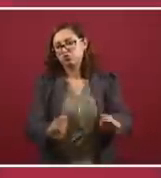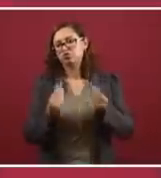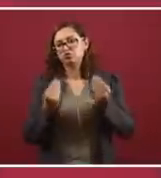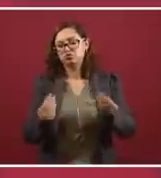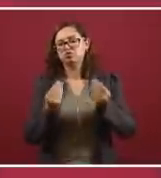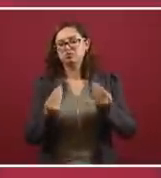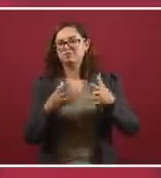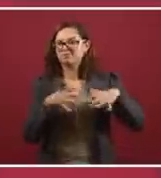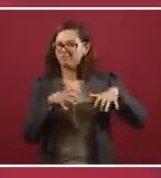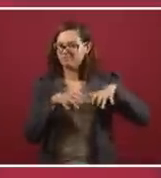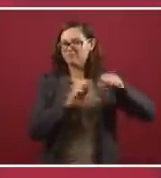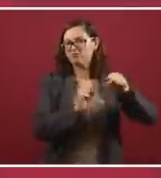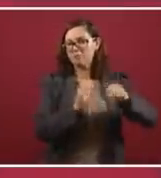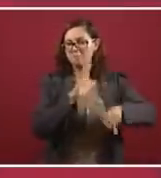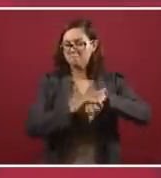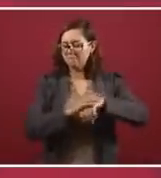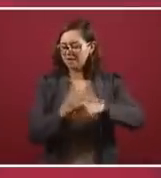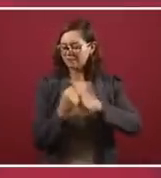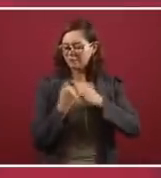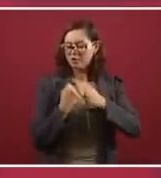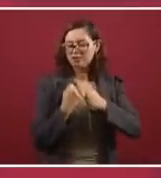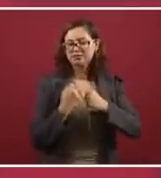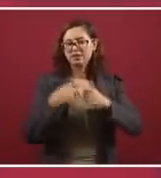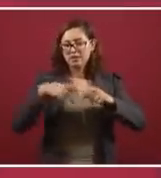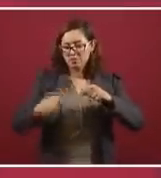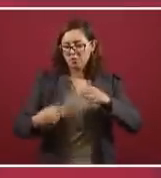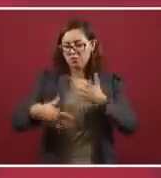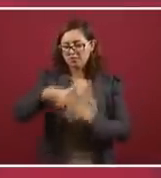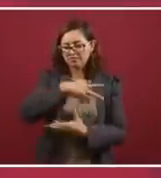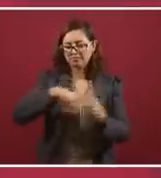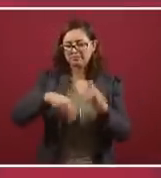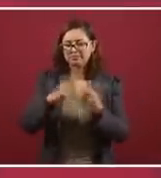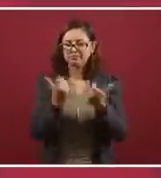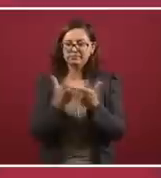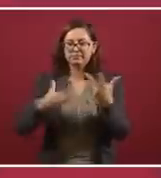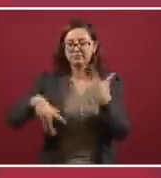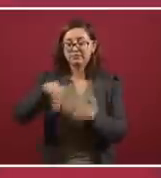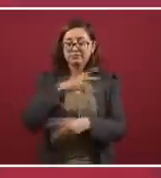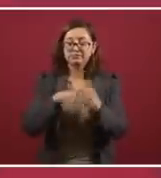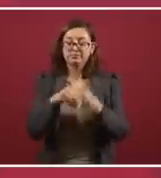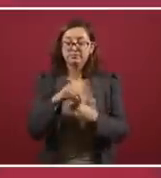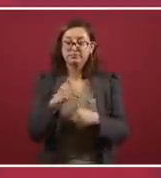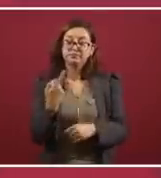anclar, va a fortalecer mucho nuestra economía. Pero